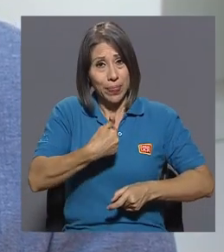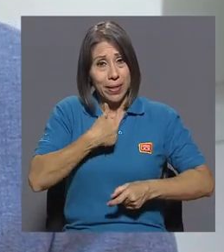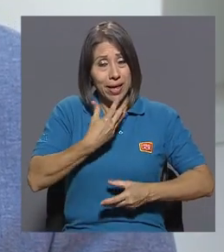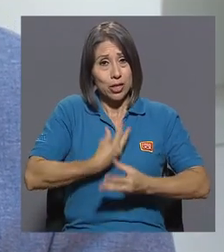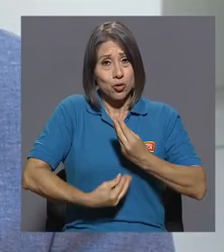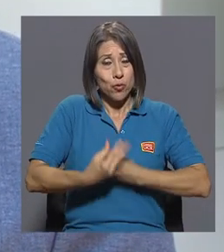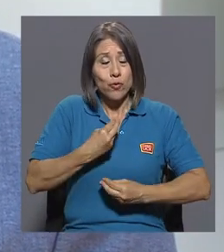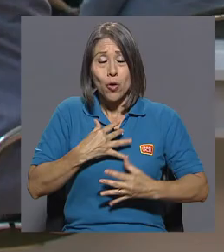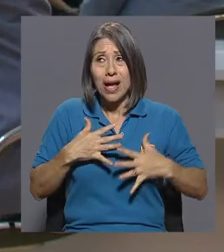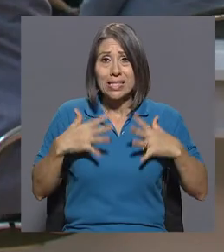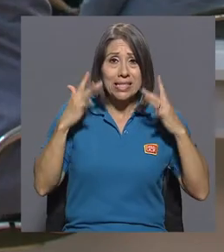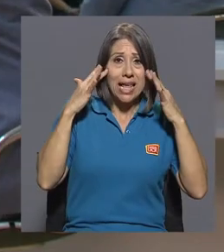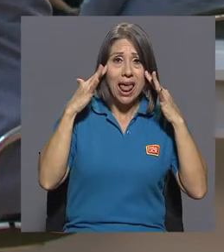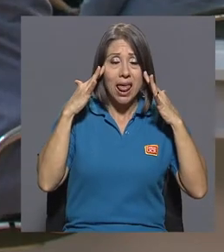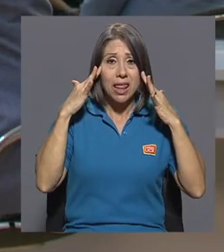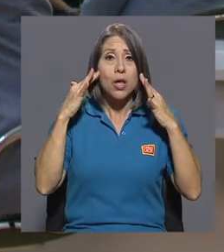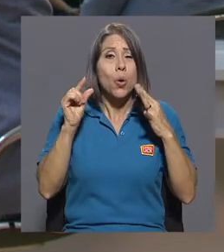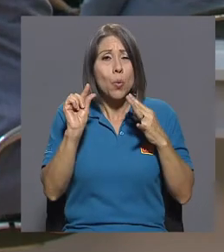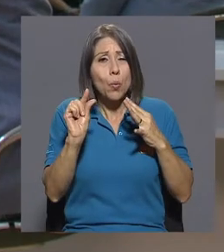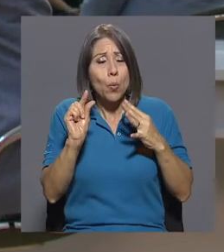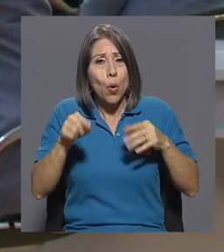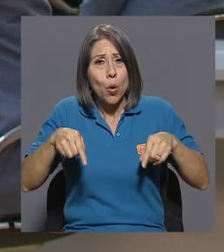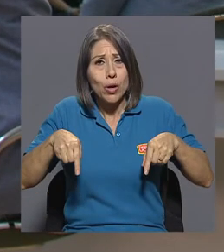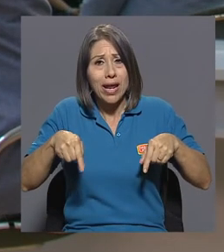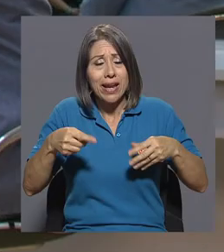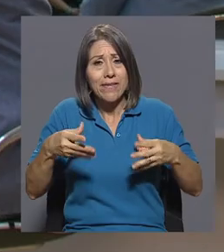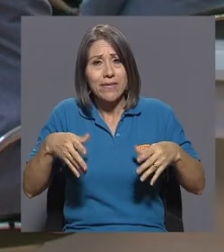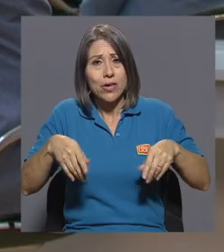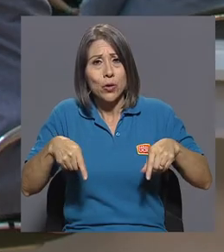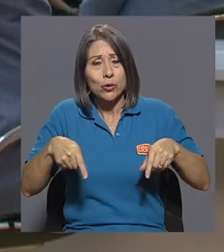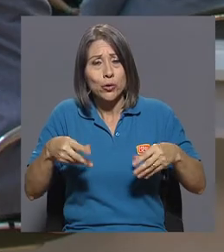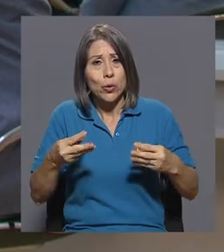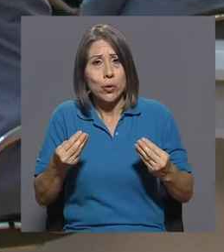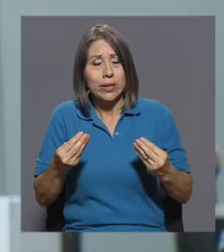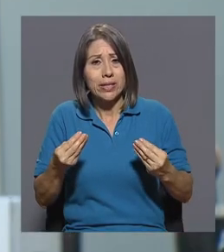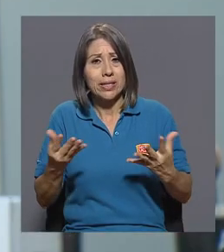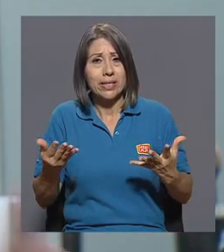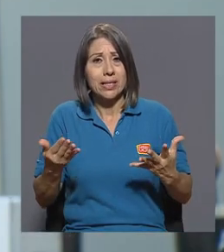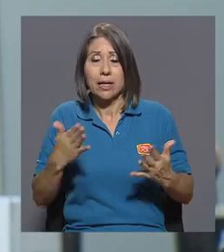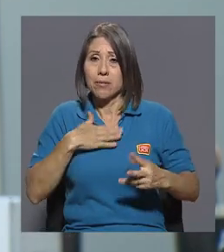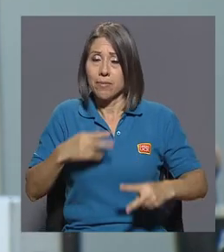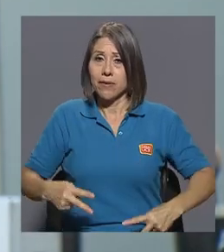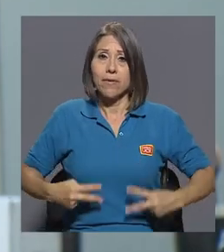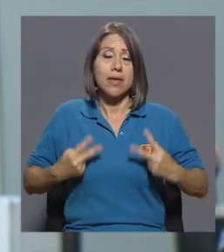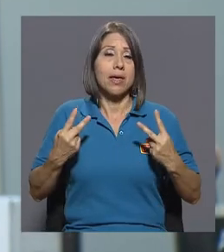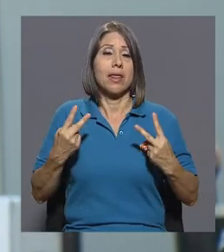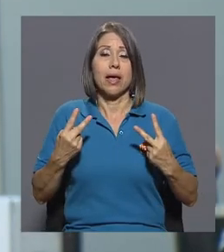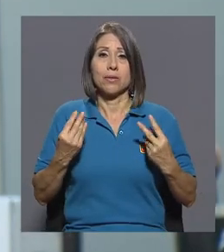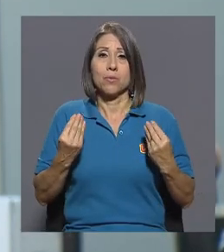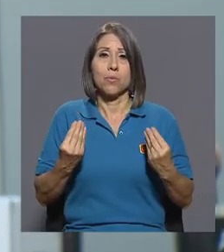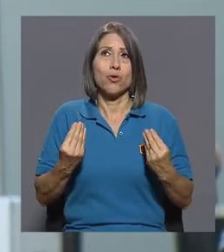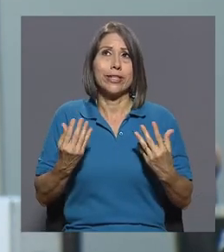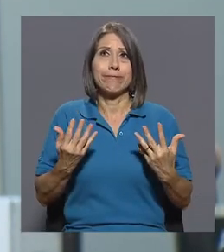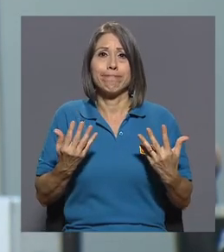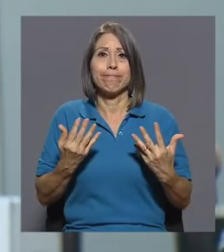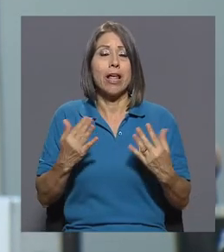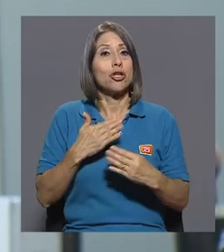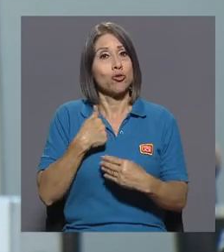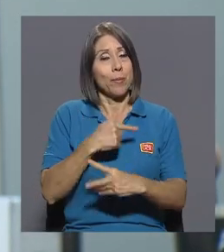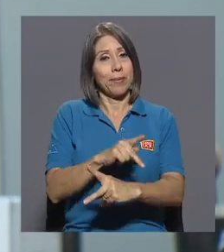soy un poco nervioso y sí, mi vida es muy... Me protejo mucho, me cuido